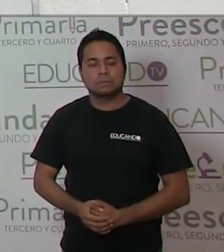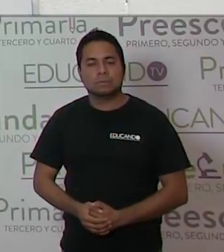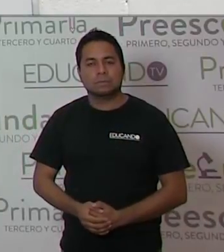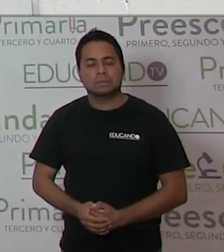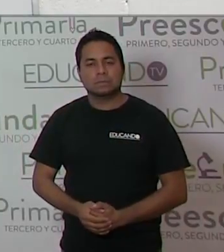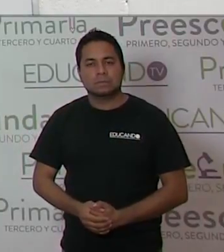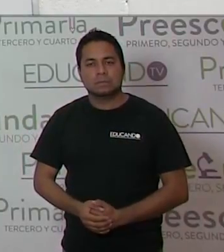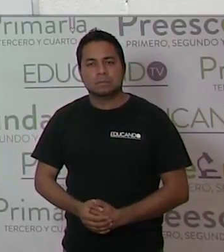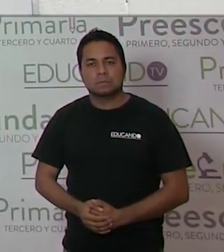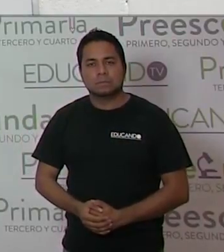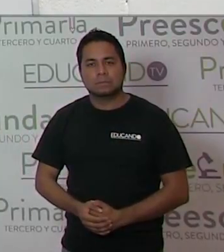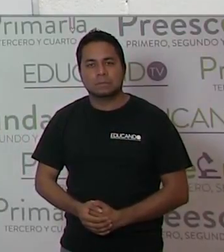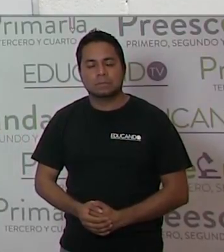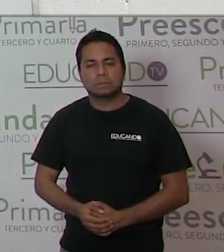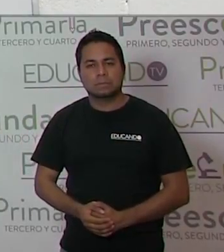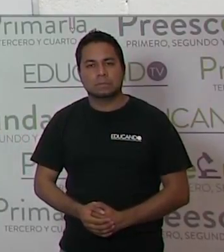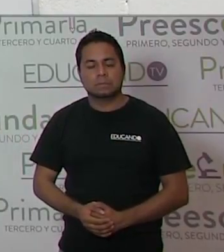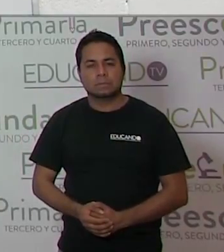circunferencia.